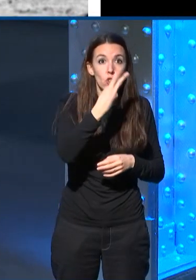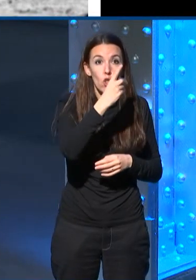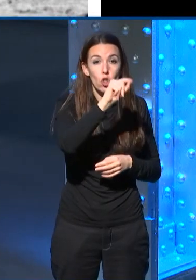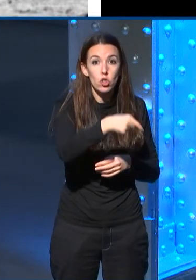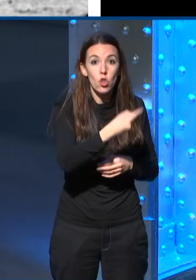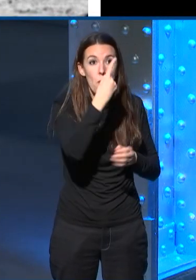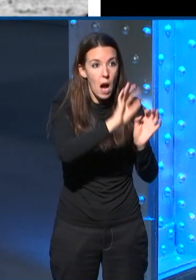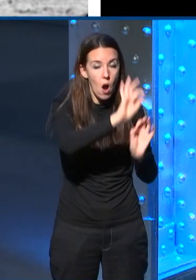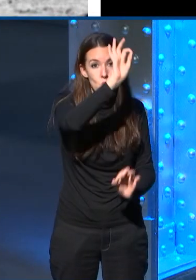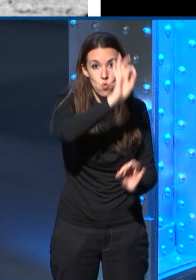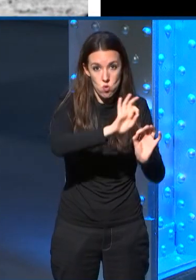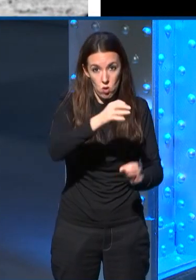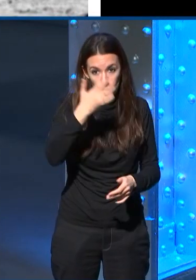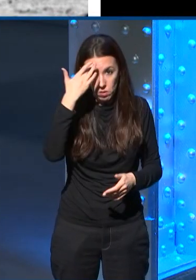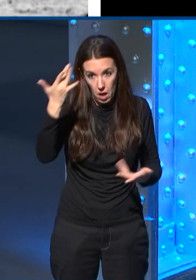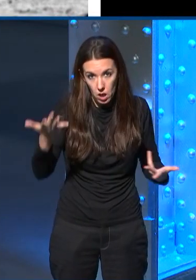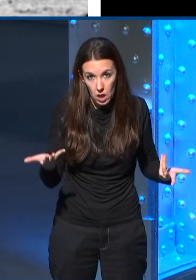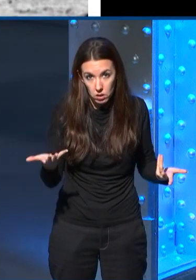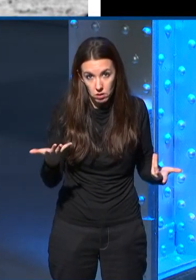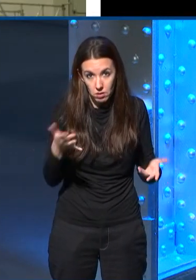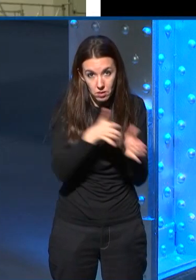una pata para allá, pues fin de la misión.